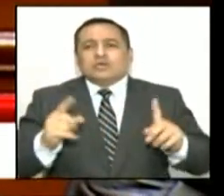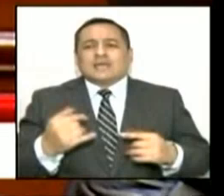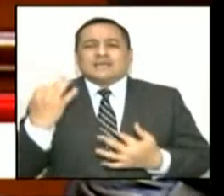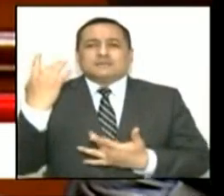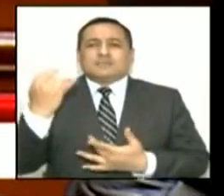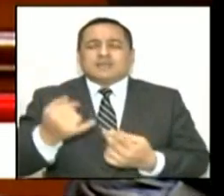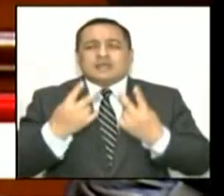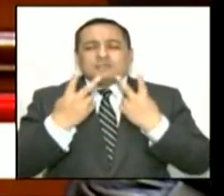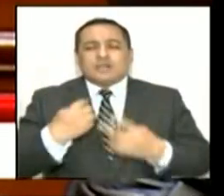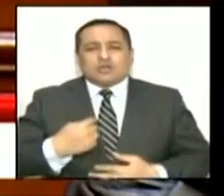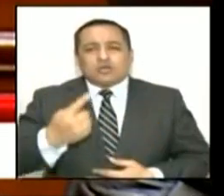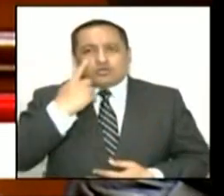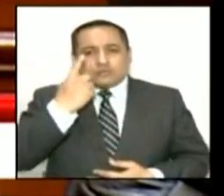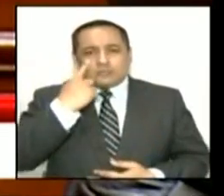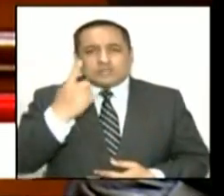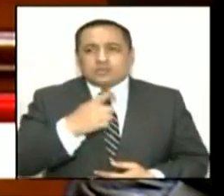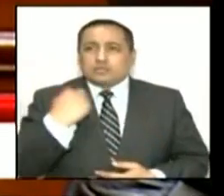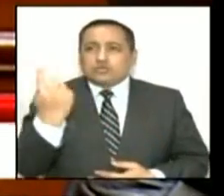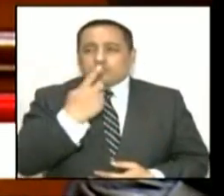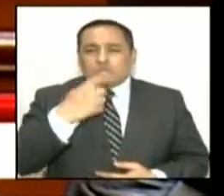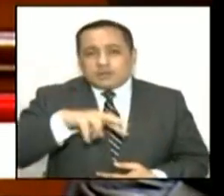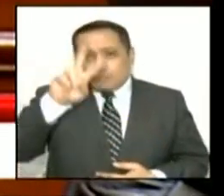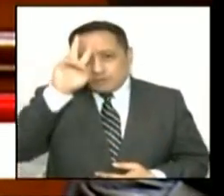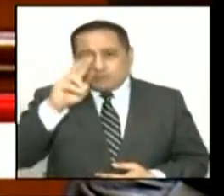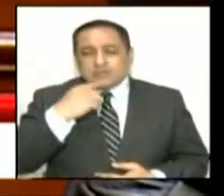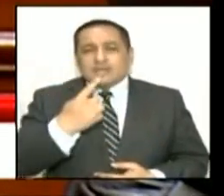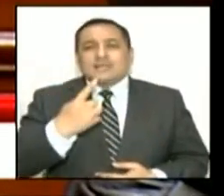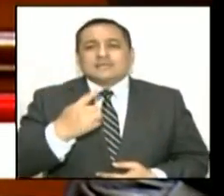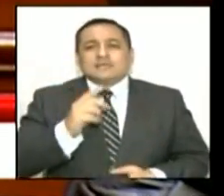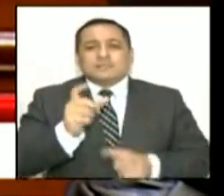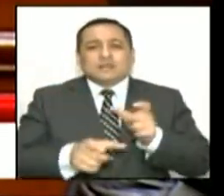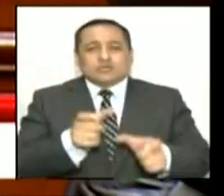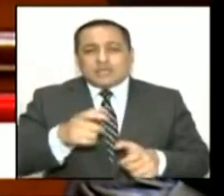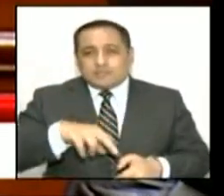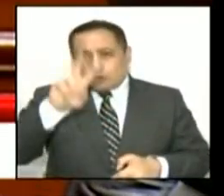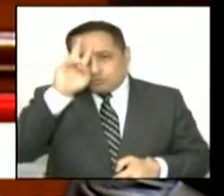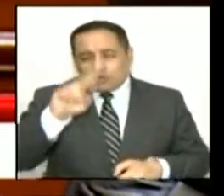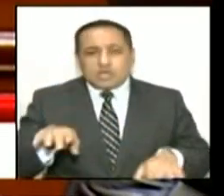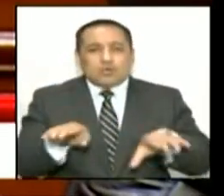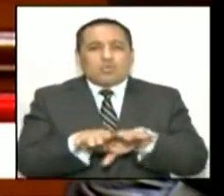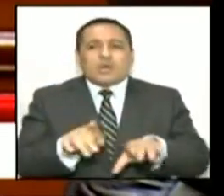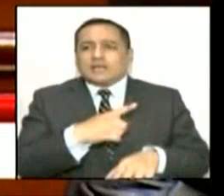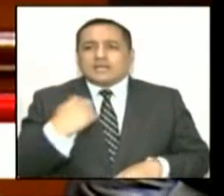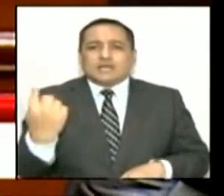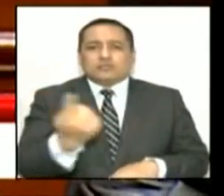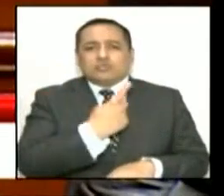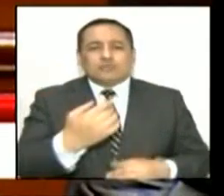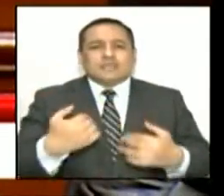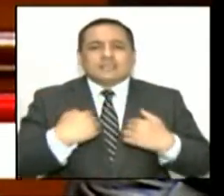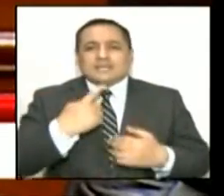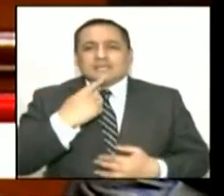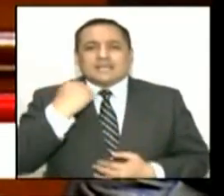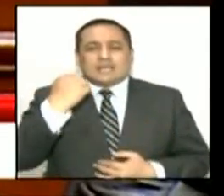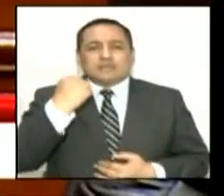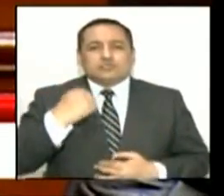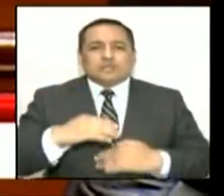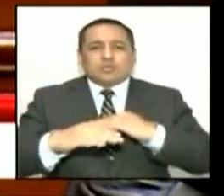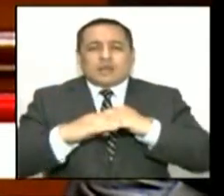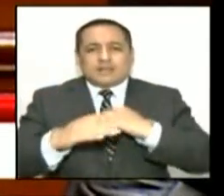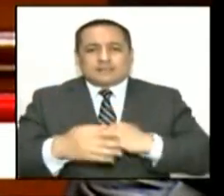el reconocimiento de nuestro país, de que son peruanos como todos nosotros, que tienen los derechos de todos